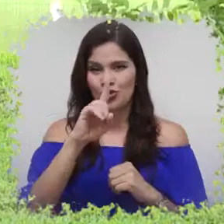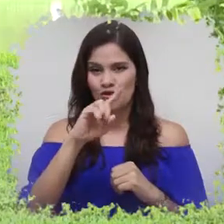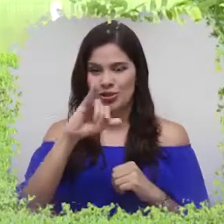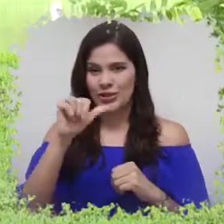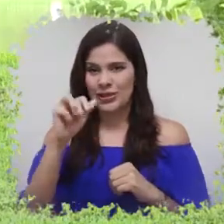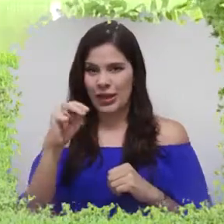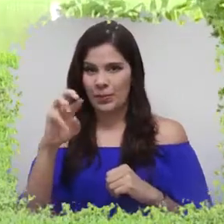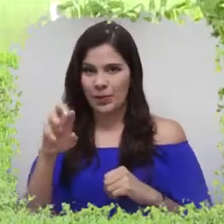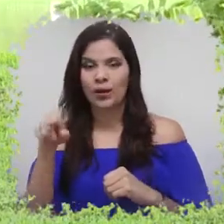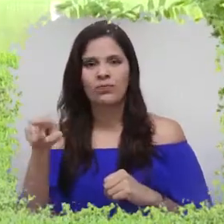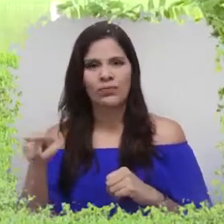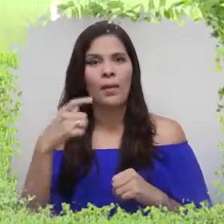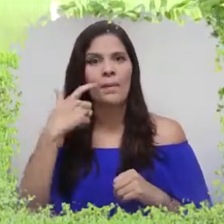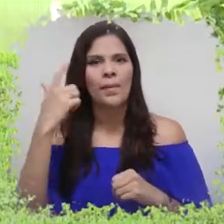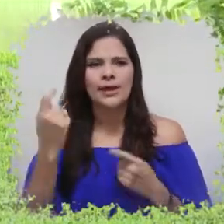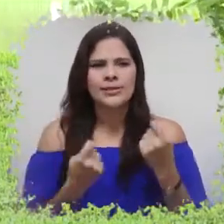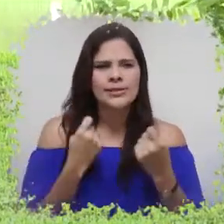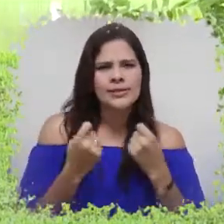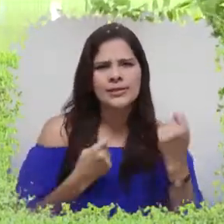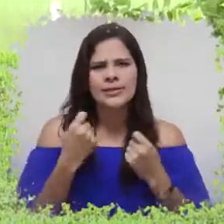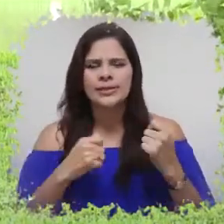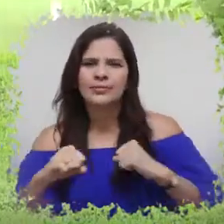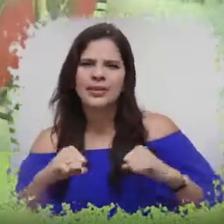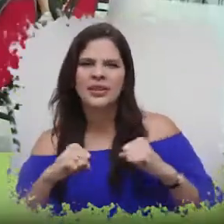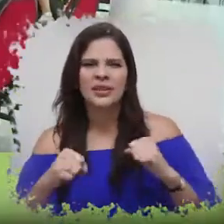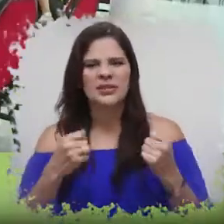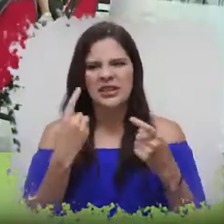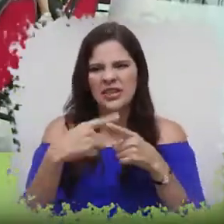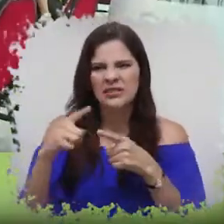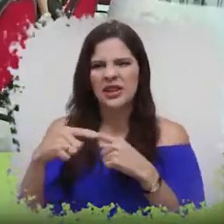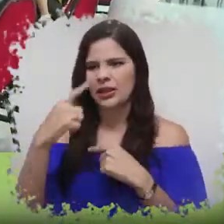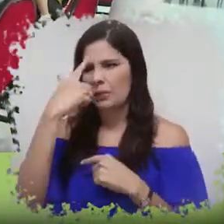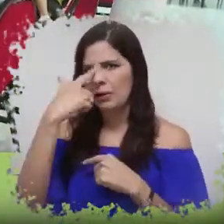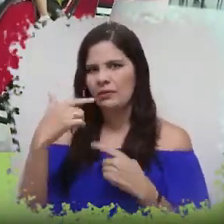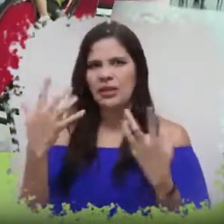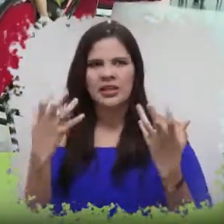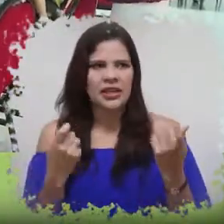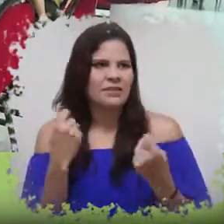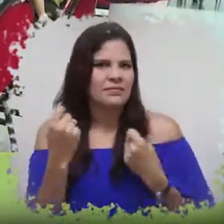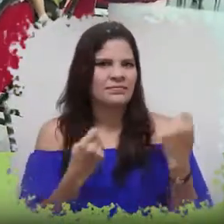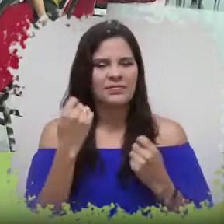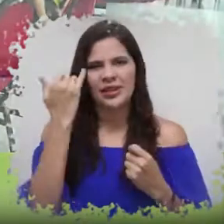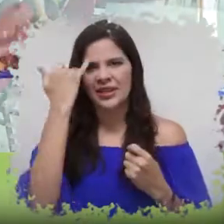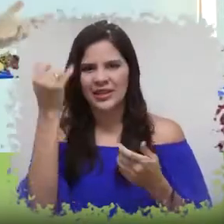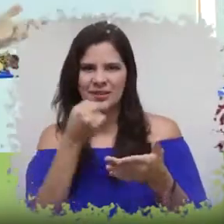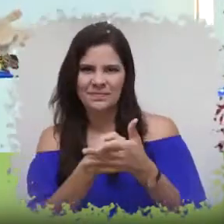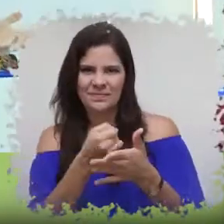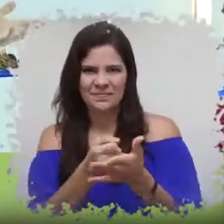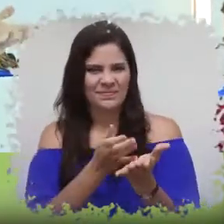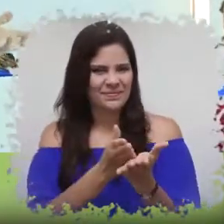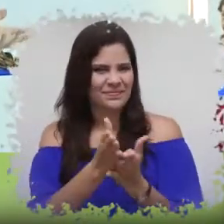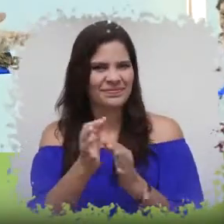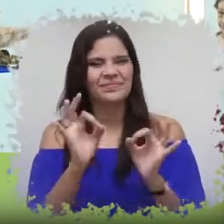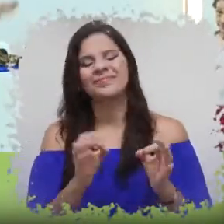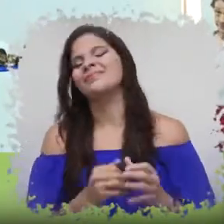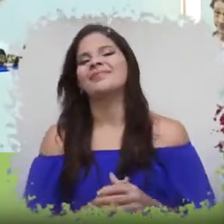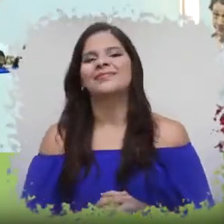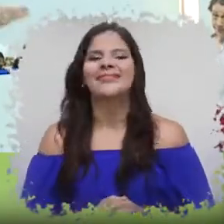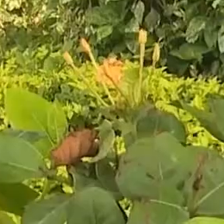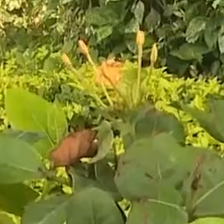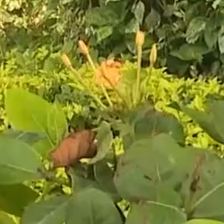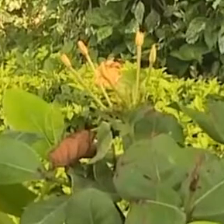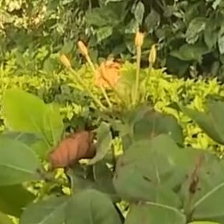se ha convertido en una plataforma de networking y co-creación para todos los perfiles interesados en reinventar la forma como percibimos la